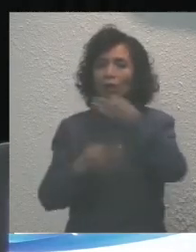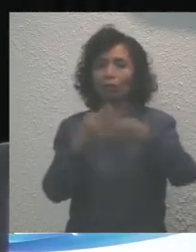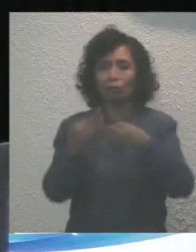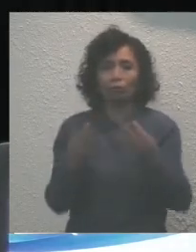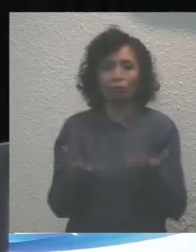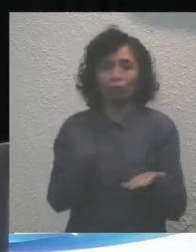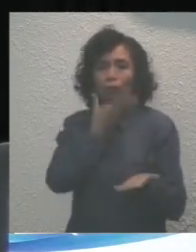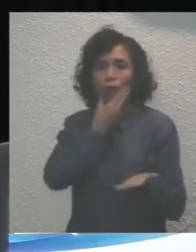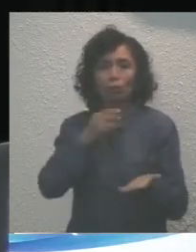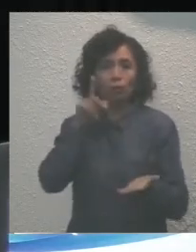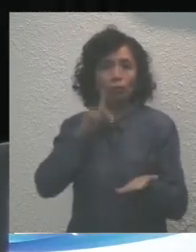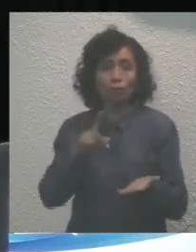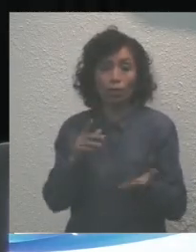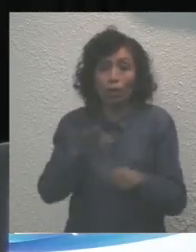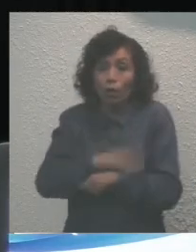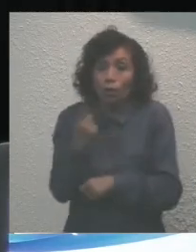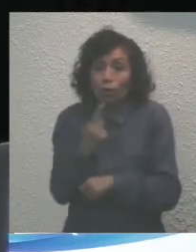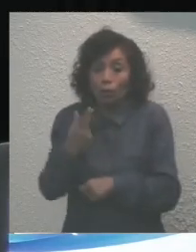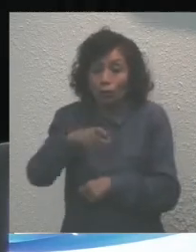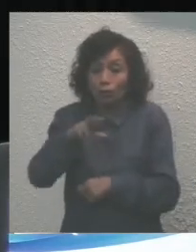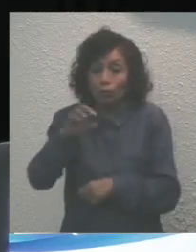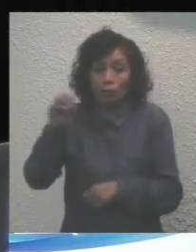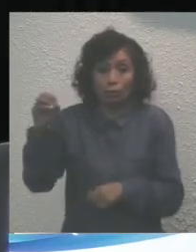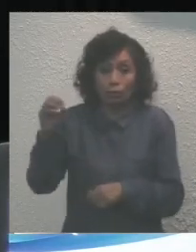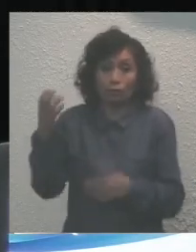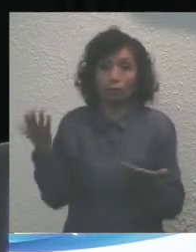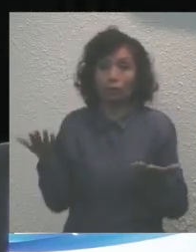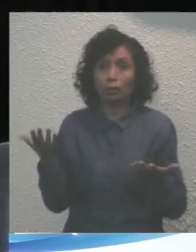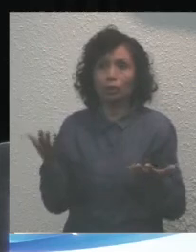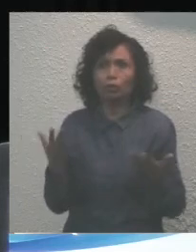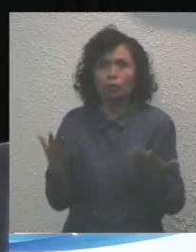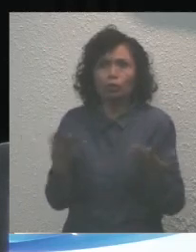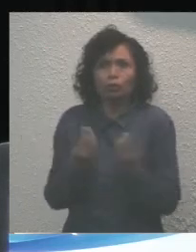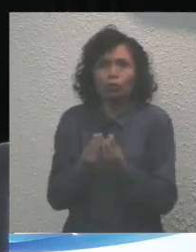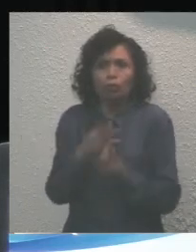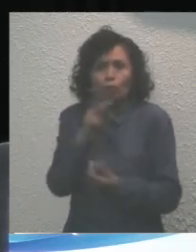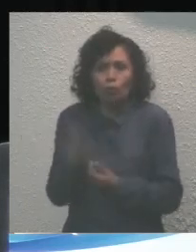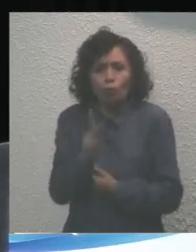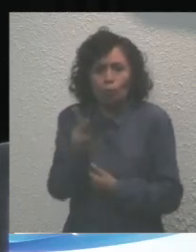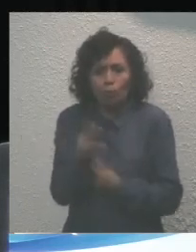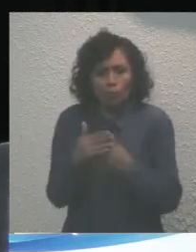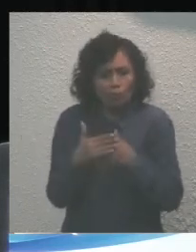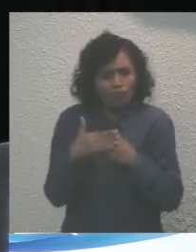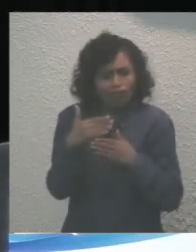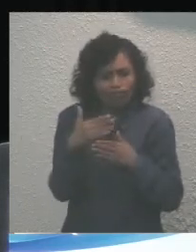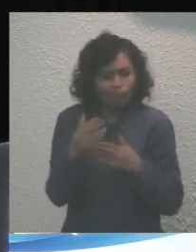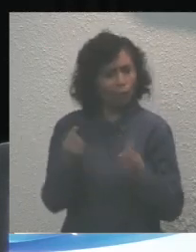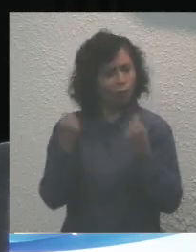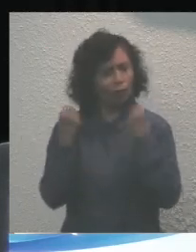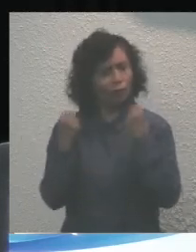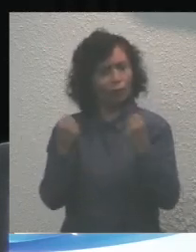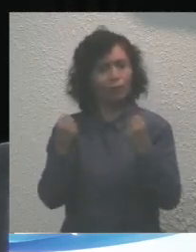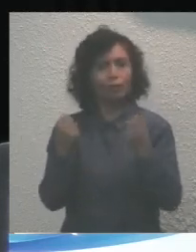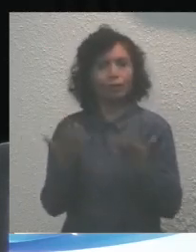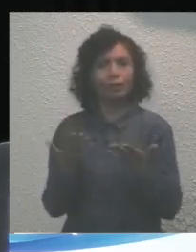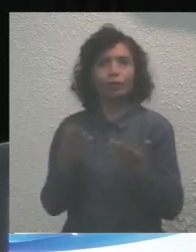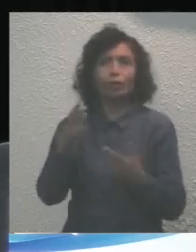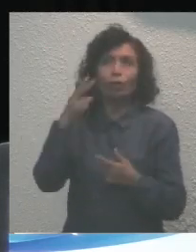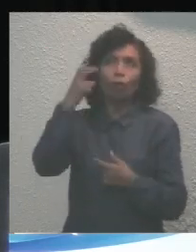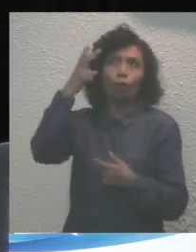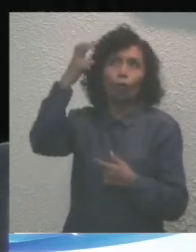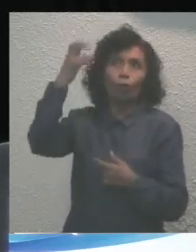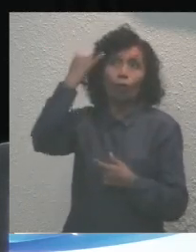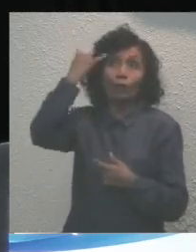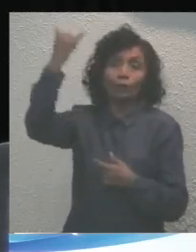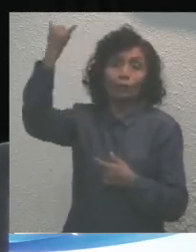todos. Porque los quintanarroenses somos un pueblo progresista, vigoroso, con grandes